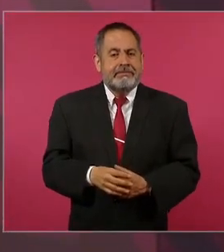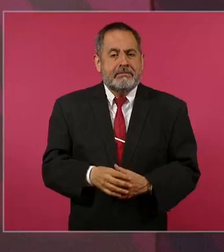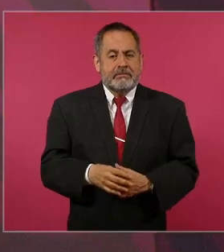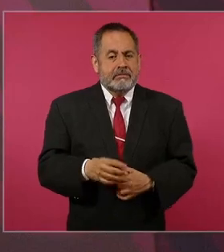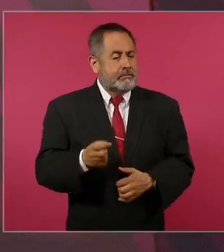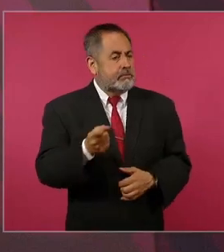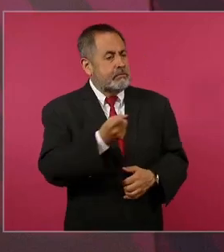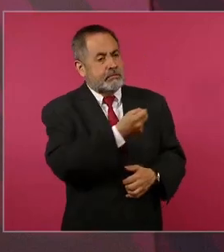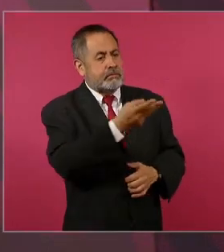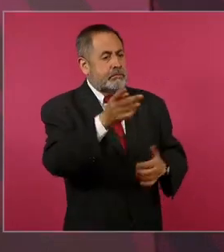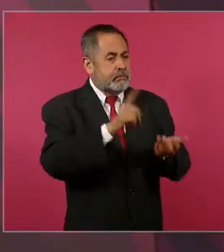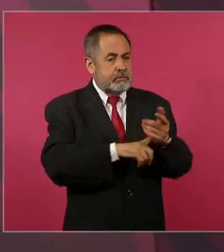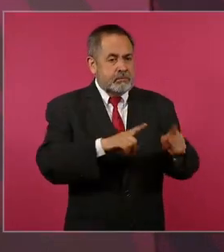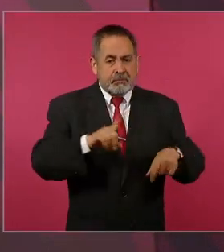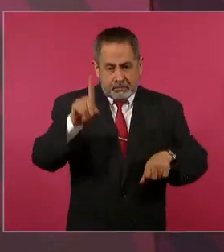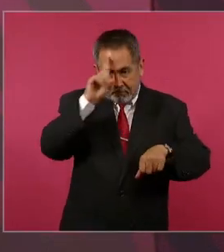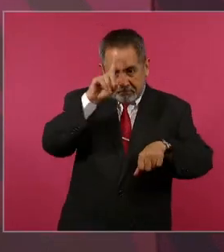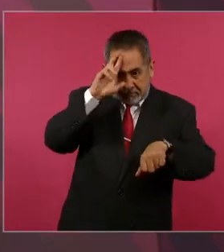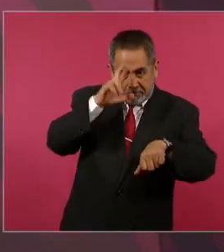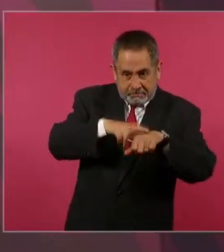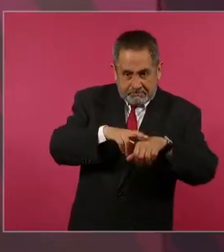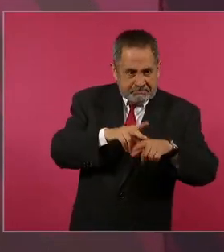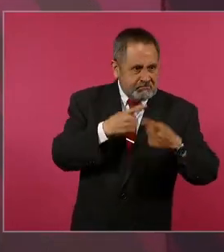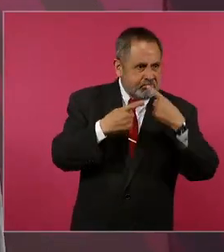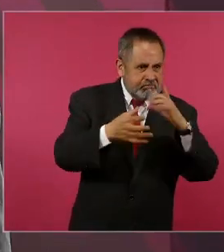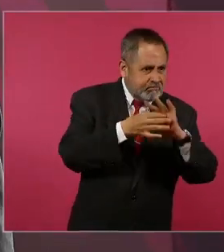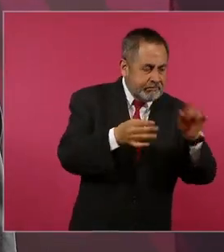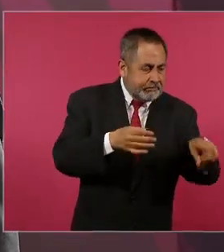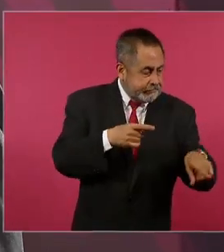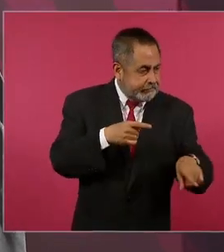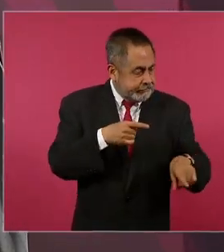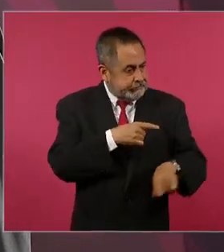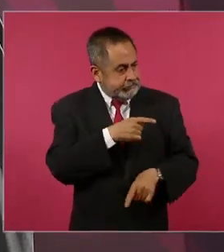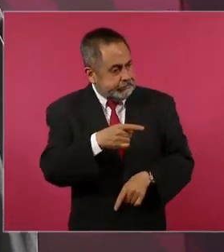muy mal los asesores de